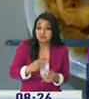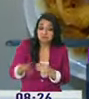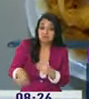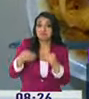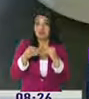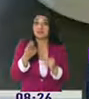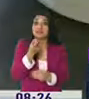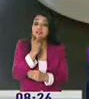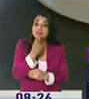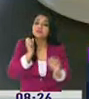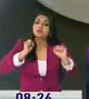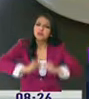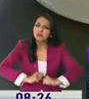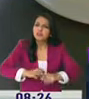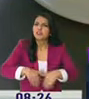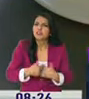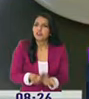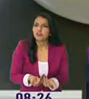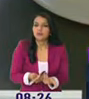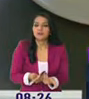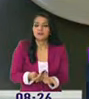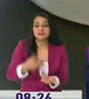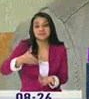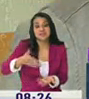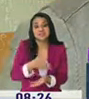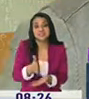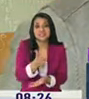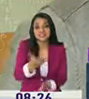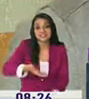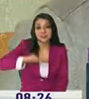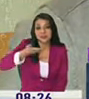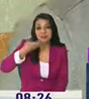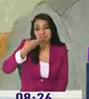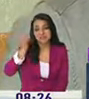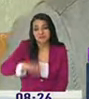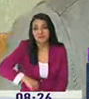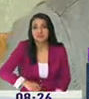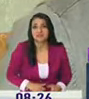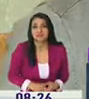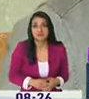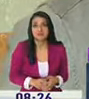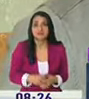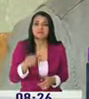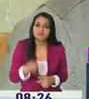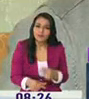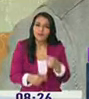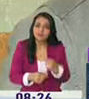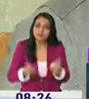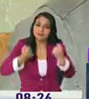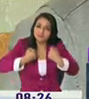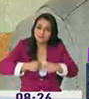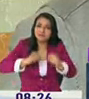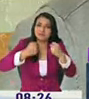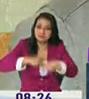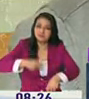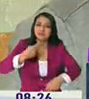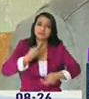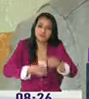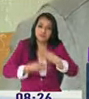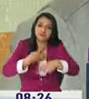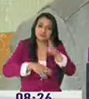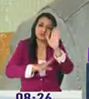su desayuno, puede hacerlo con un encebollado. Poco a poco hemos ido emprendiendo, esforzándole para sacar este negocio